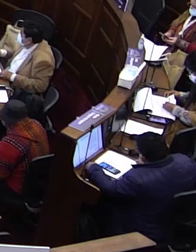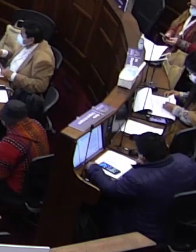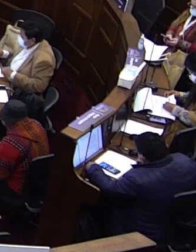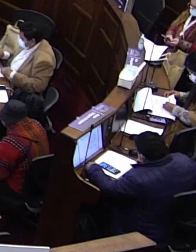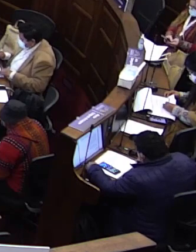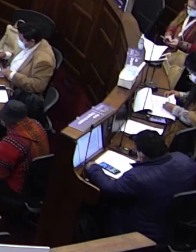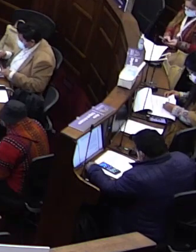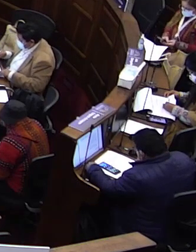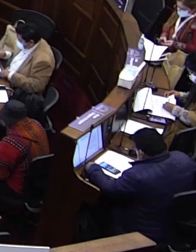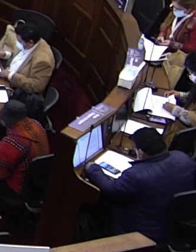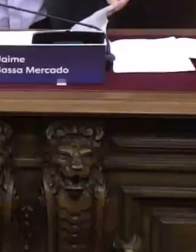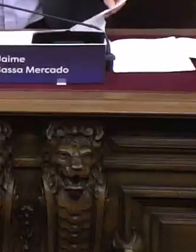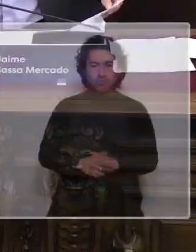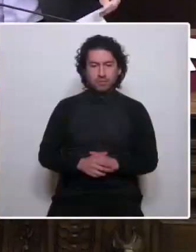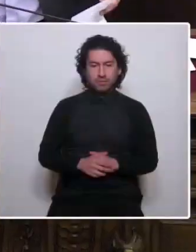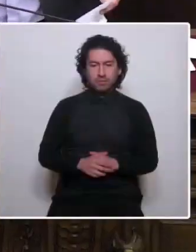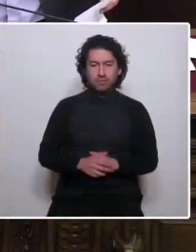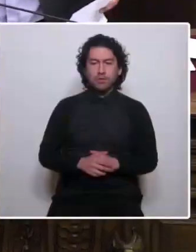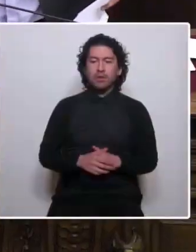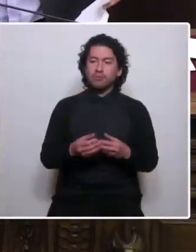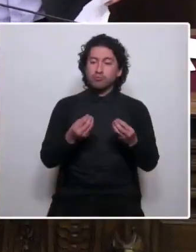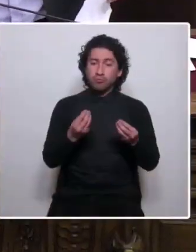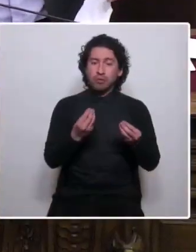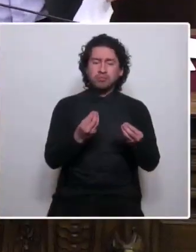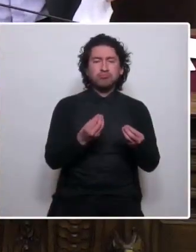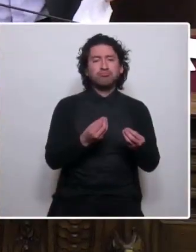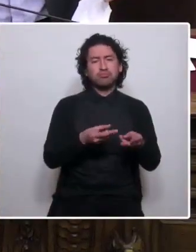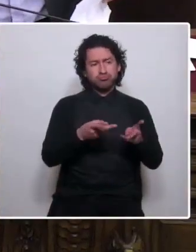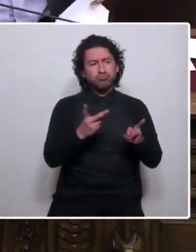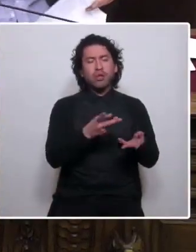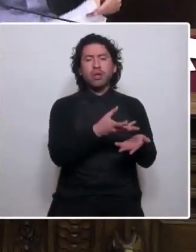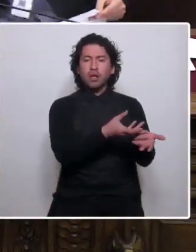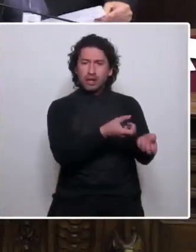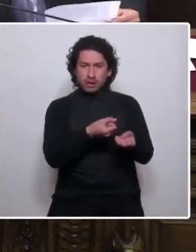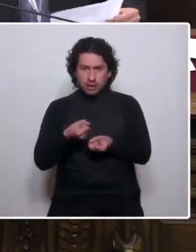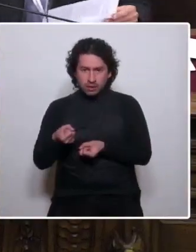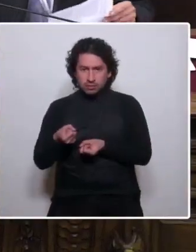Muy bien, se tiene por retirada. Muchas gracias.